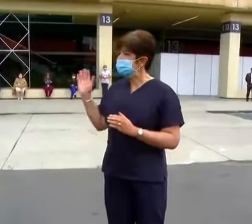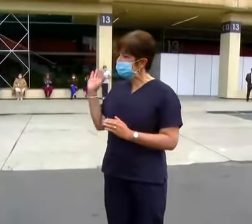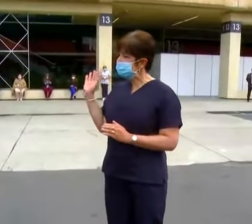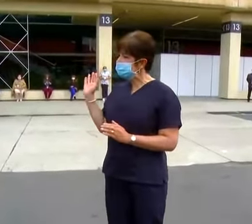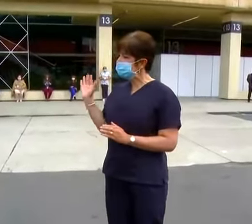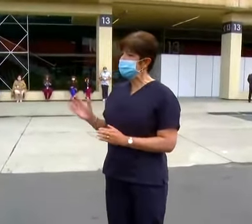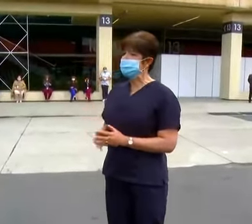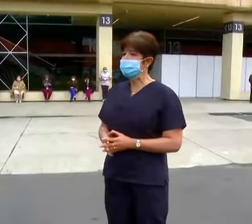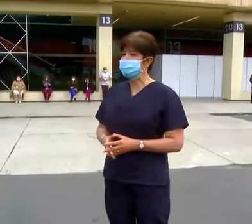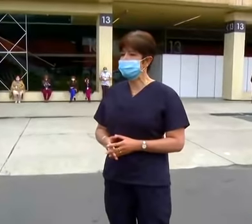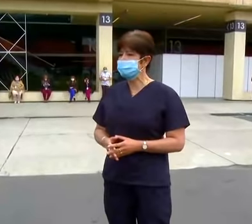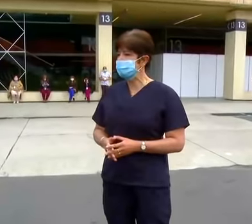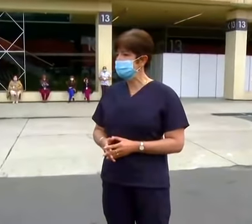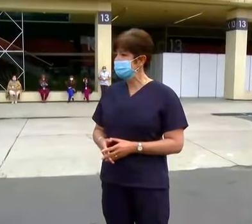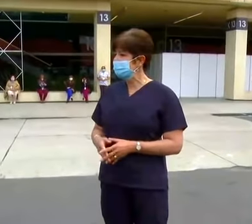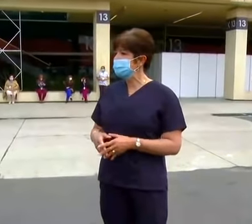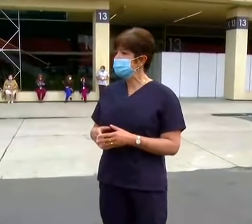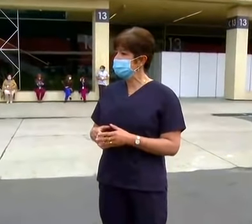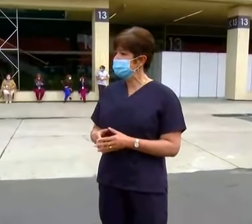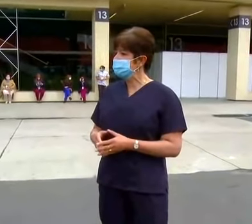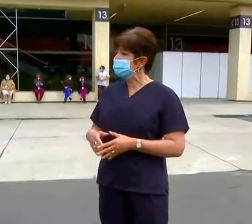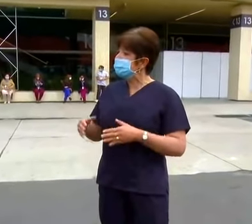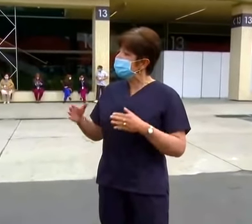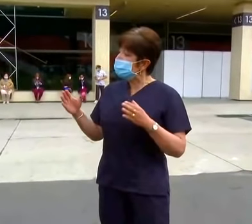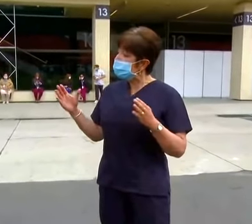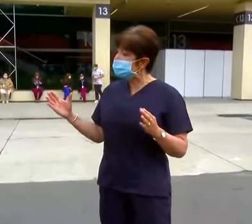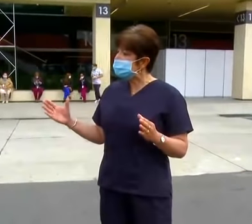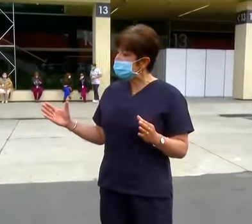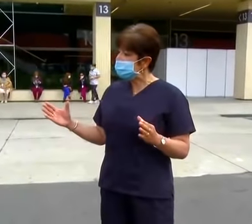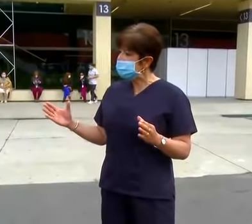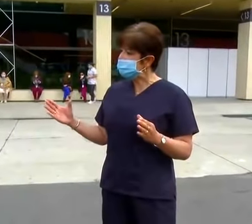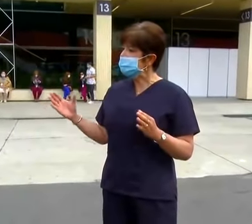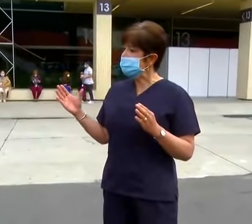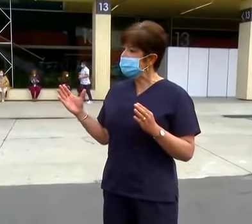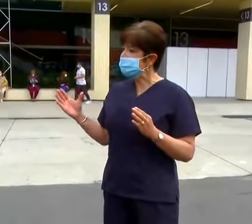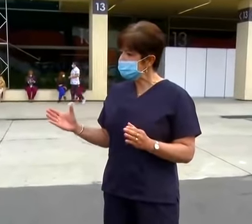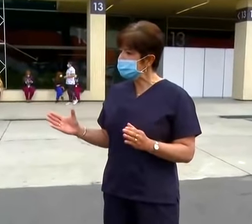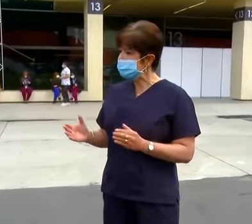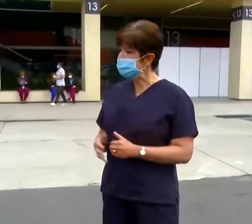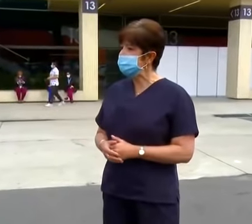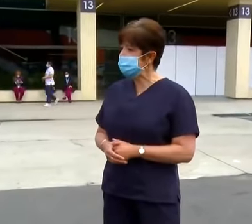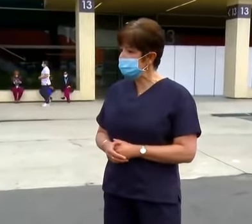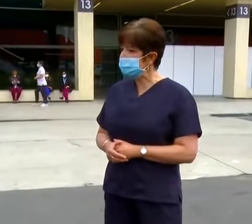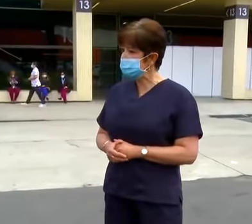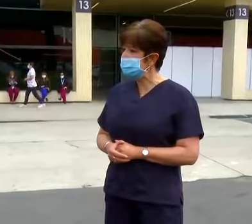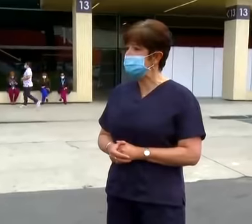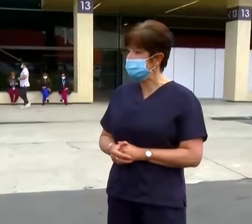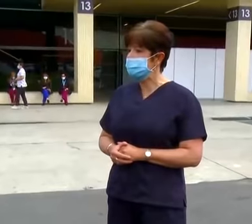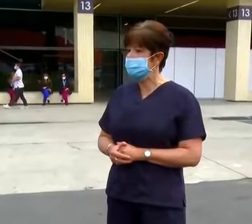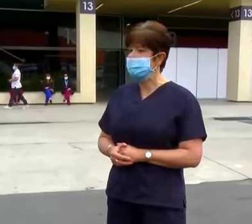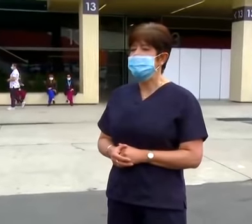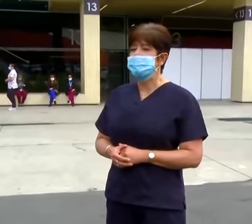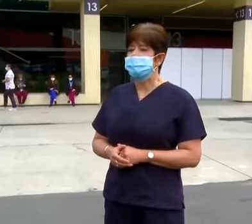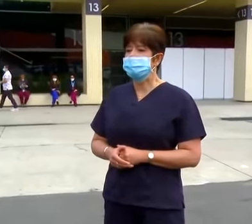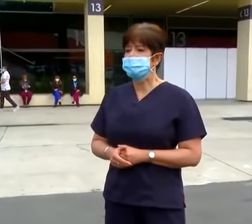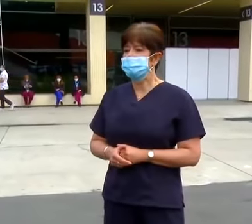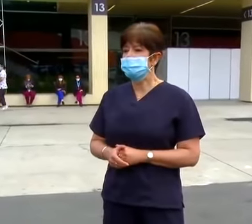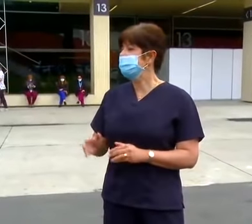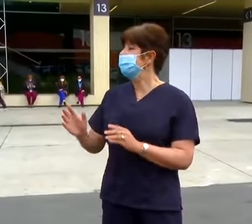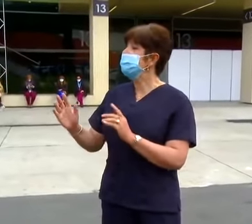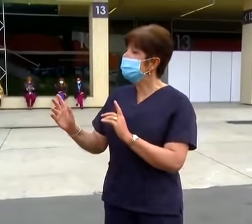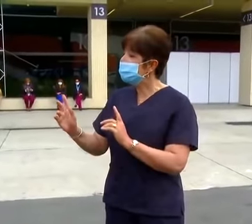Y este centro hospitalario va a atender los pacientes de todas las clínicas y subredes públicas de la ciudad. De